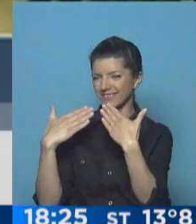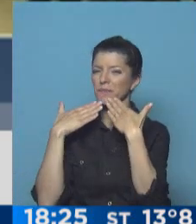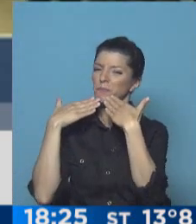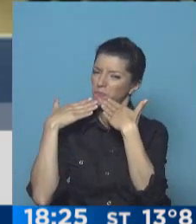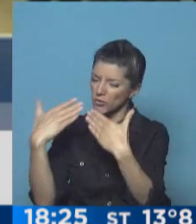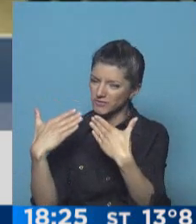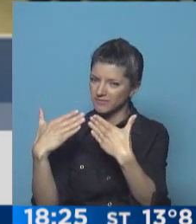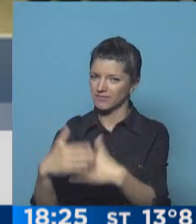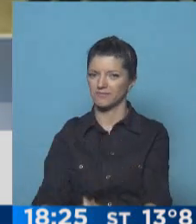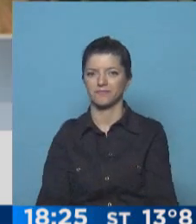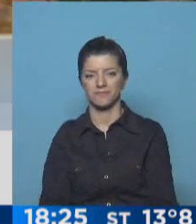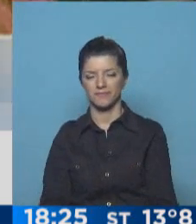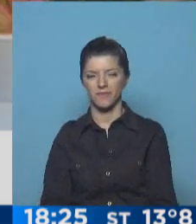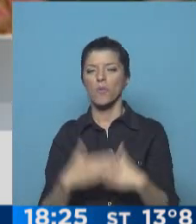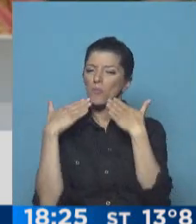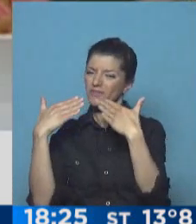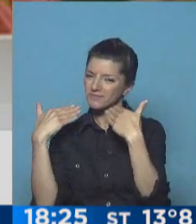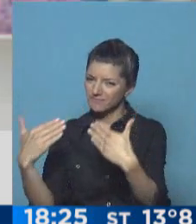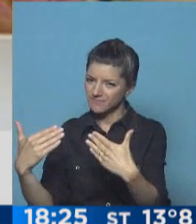gracias. Muchas gracias.